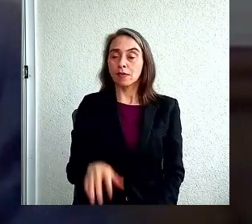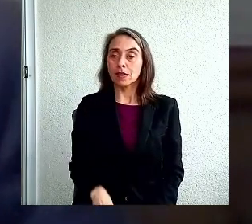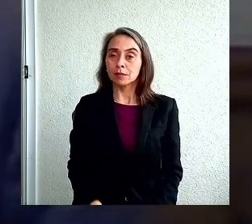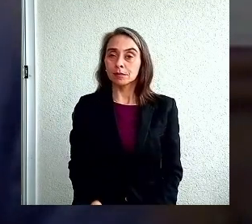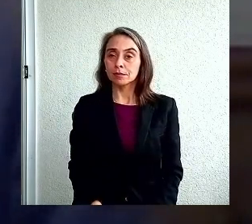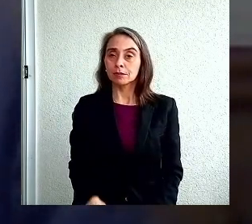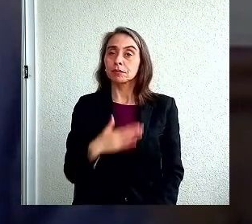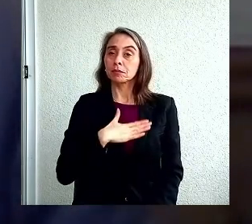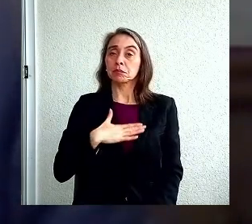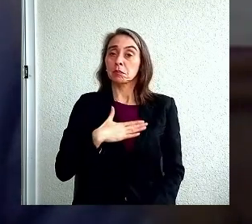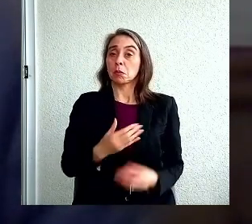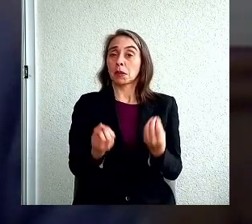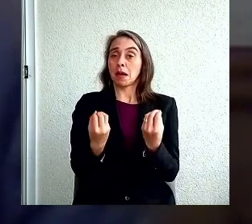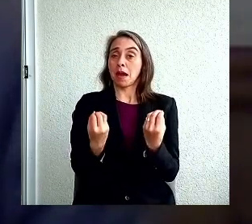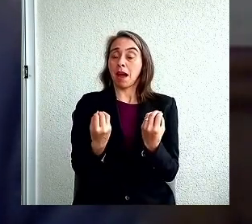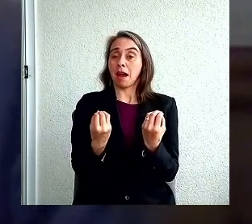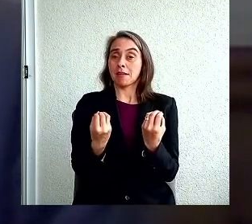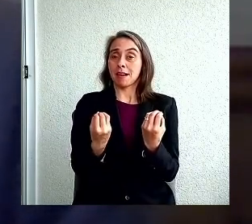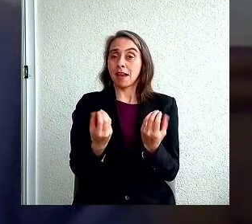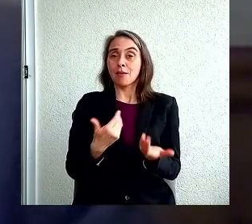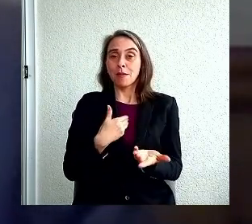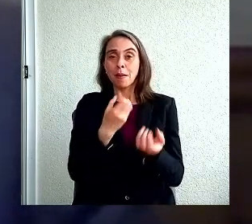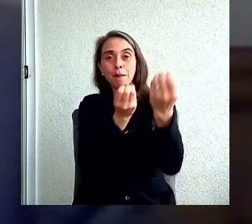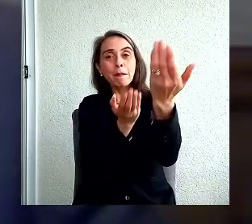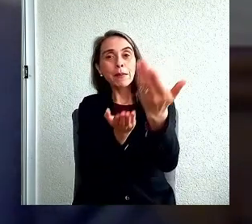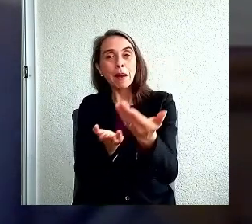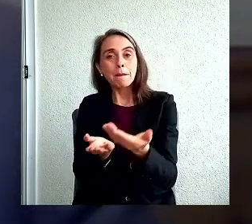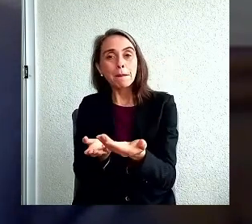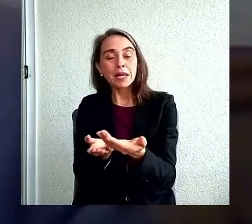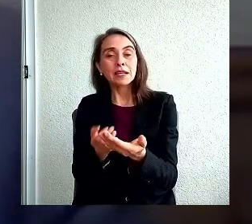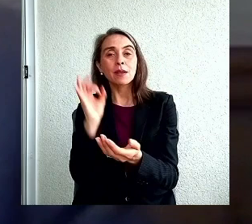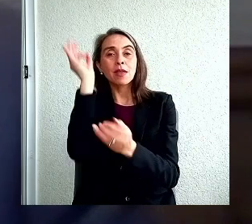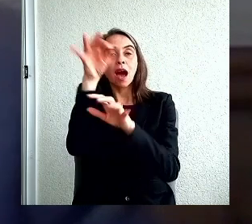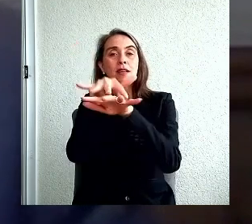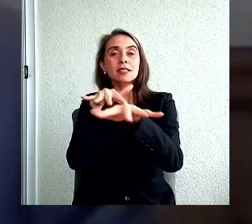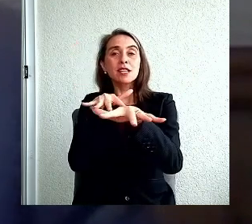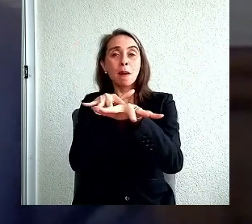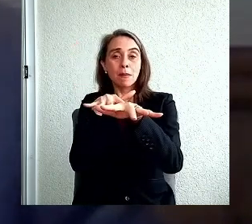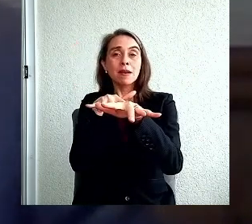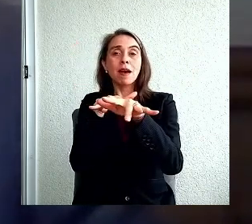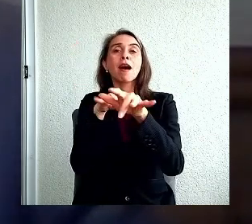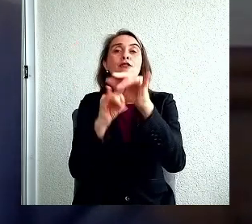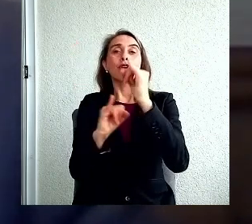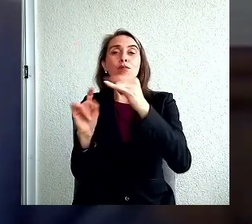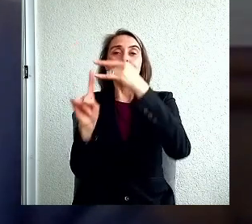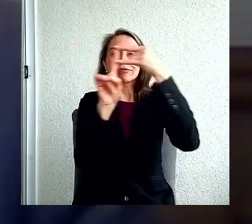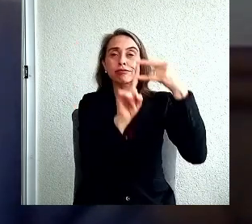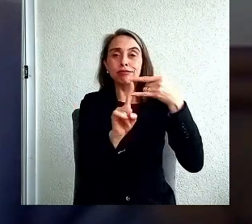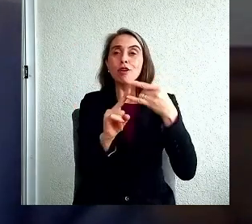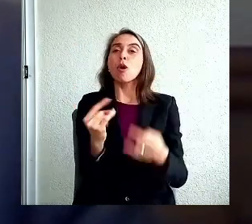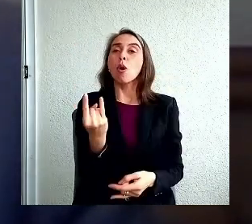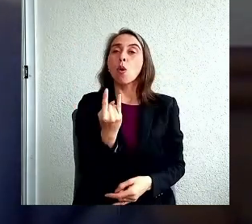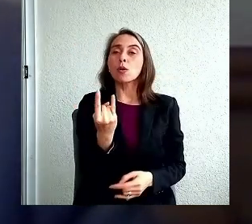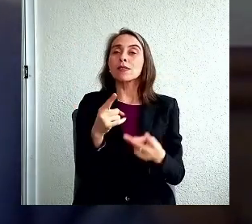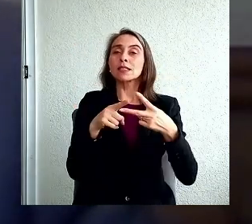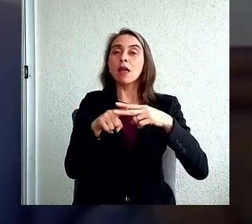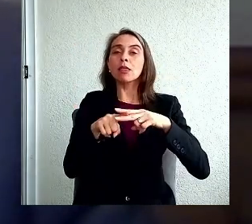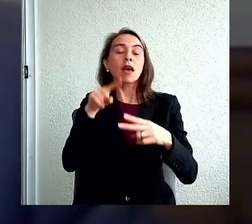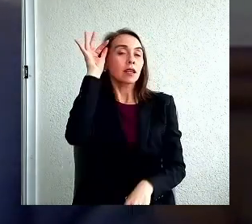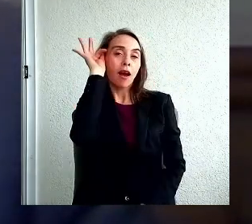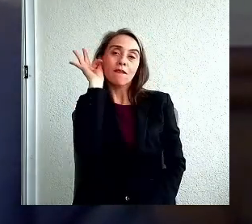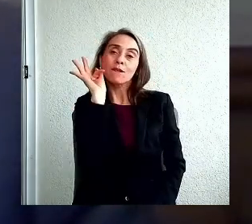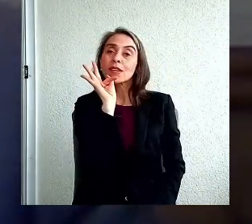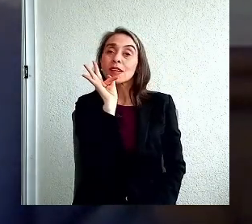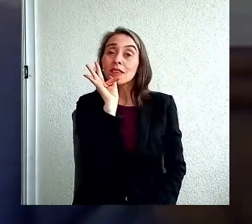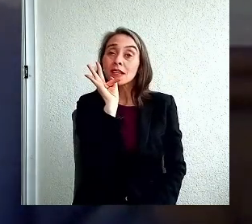la bienvenida a este seminario virtual que la Universidad Técnica Federico Santa María ha organizado en conjunto